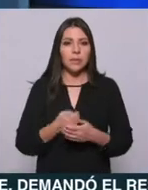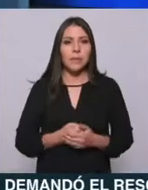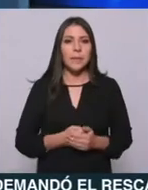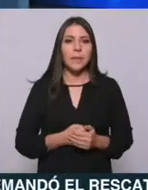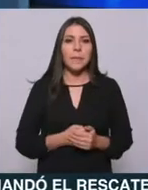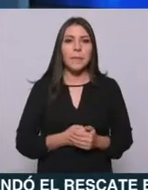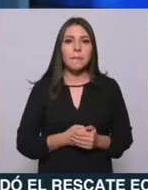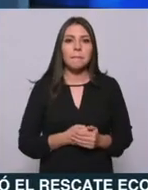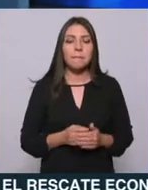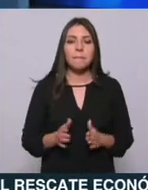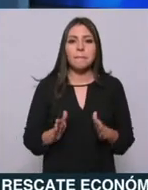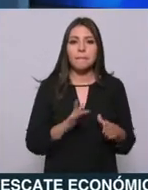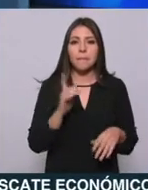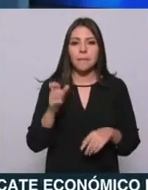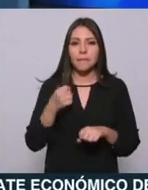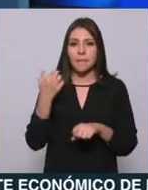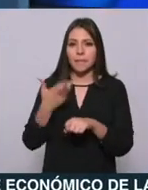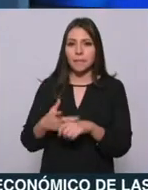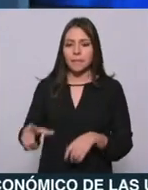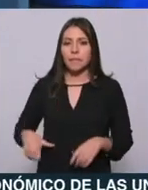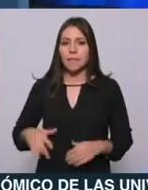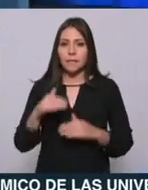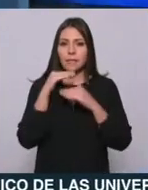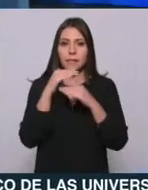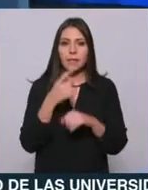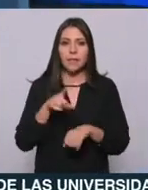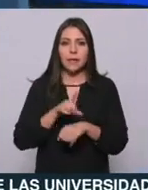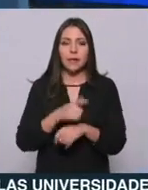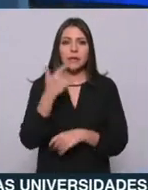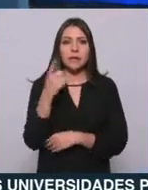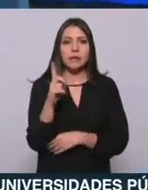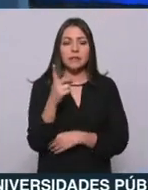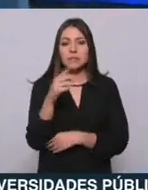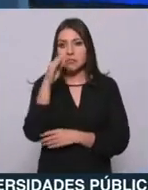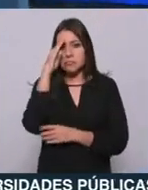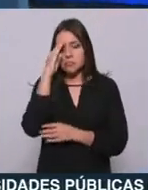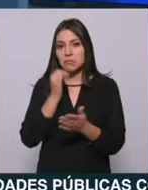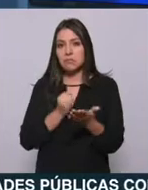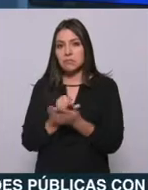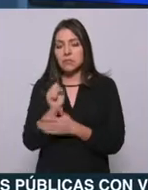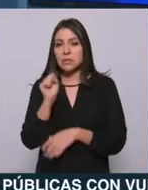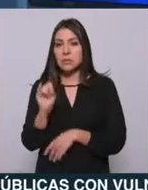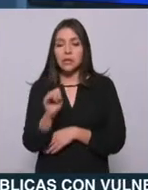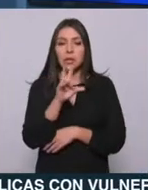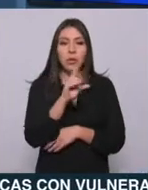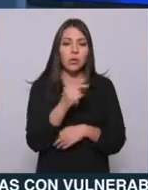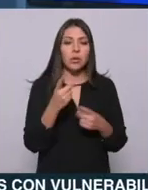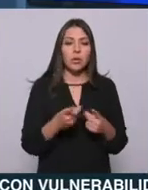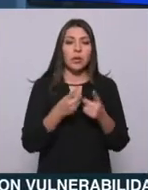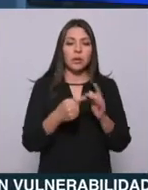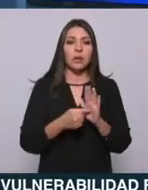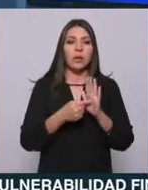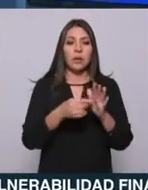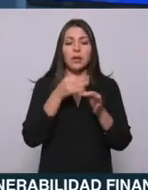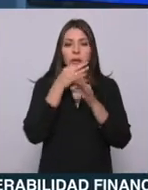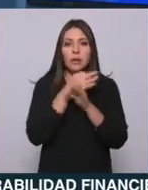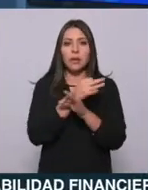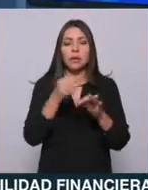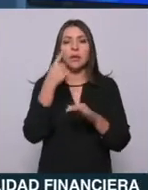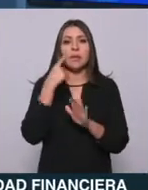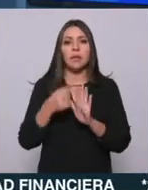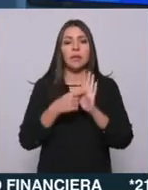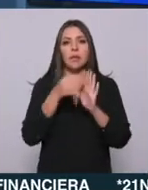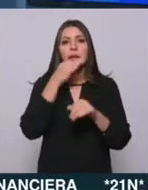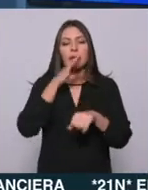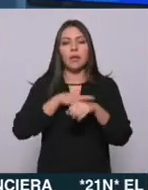La Secretaría de Gobernación tiene hasta el 7 de diciembre para decidir si emite o no la declaratoria de alerta de género en la Ciudad de